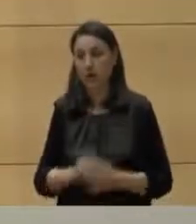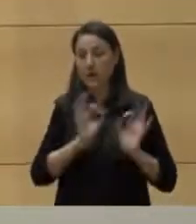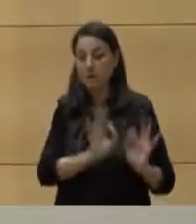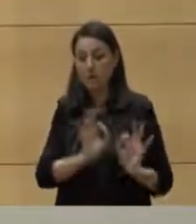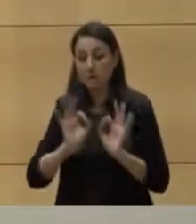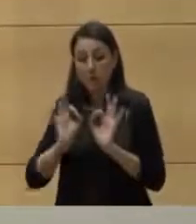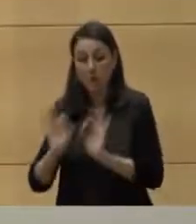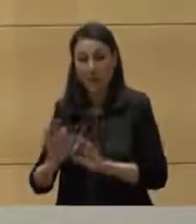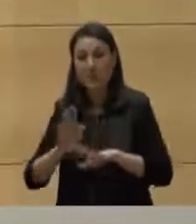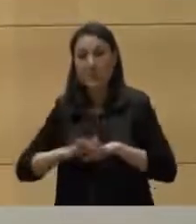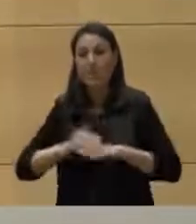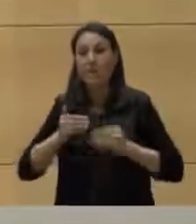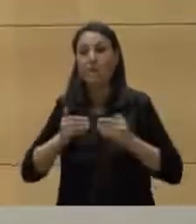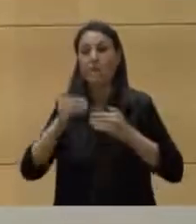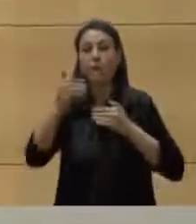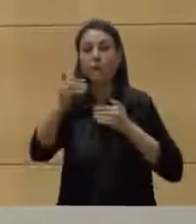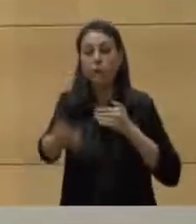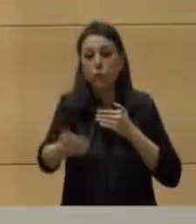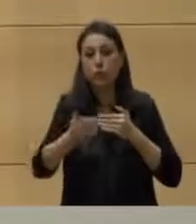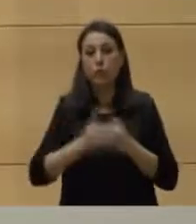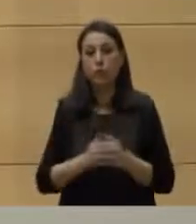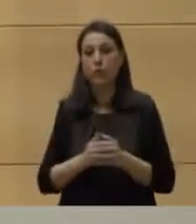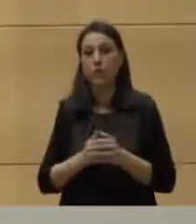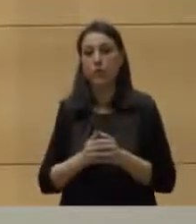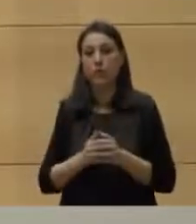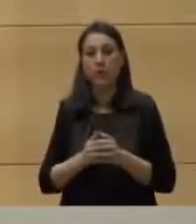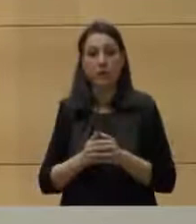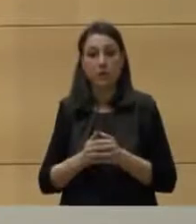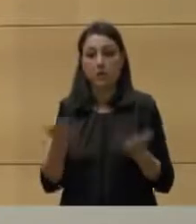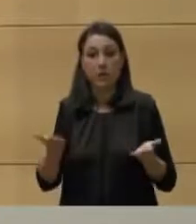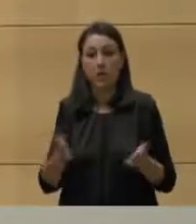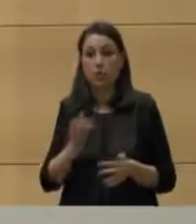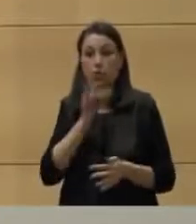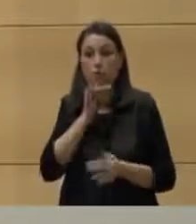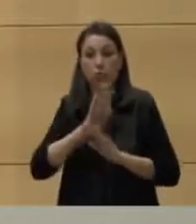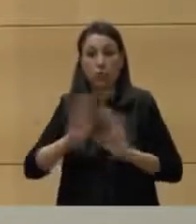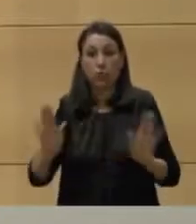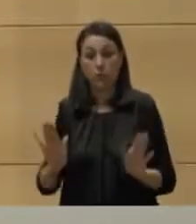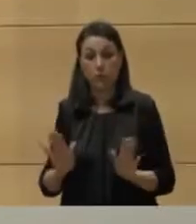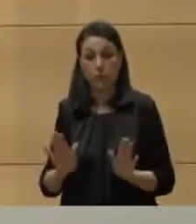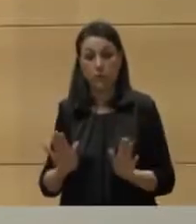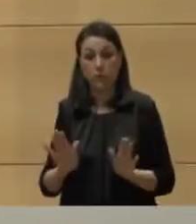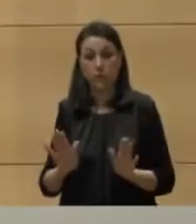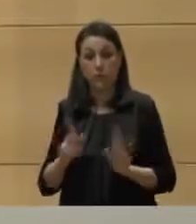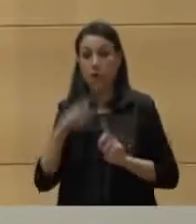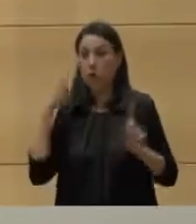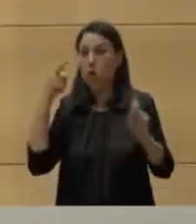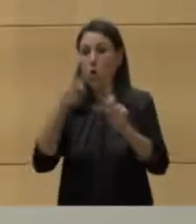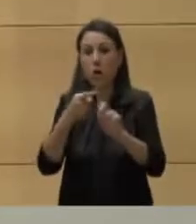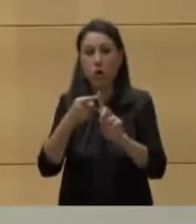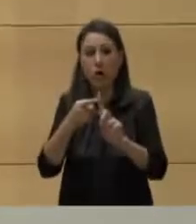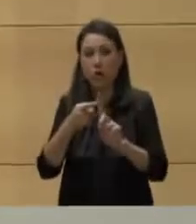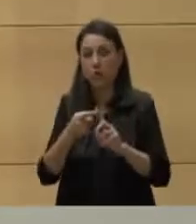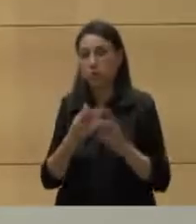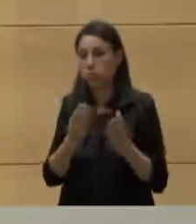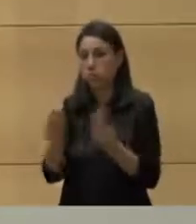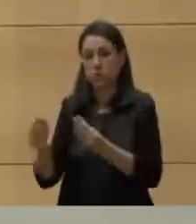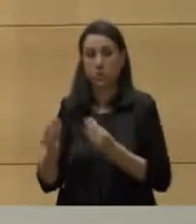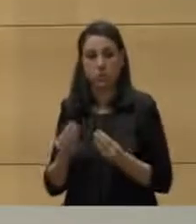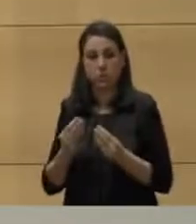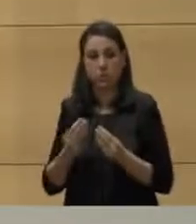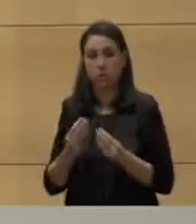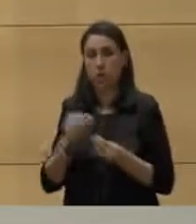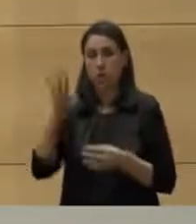Prepararse para un futuro que no tenemos en absoluto. Los retos son extraordinarios, no solamente los del